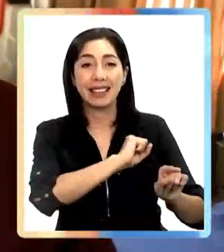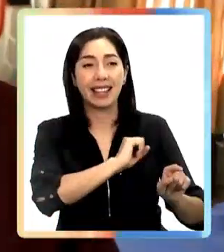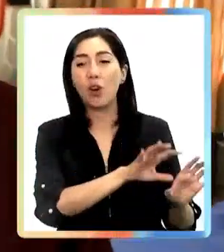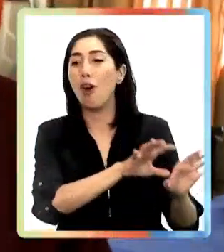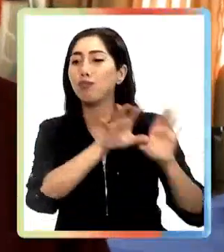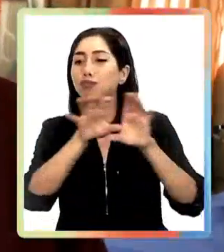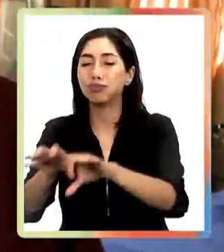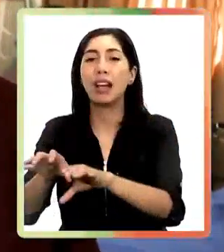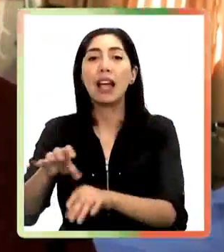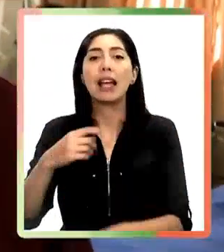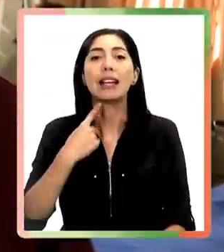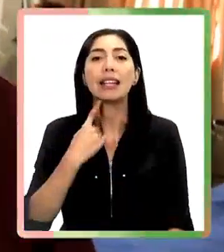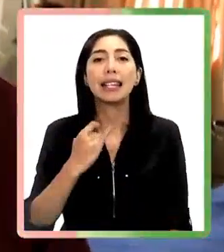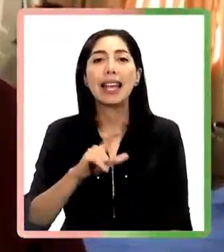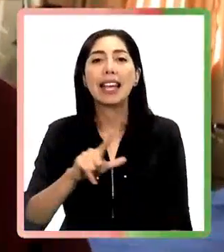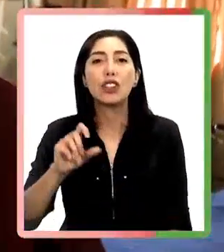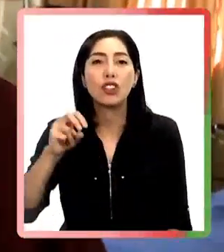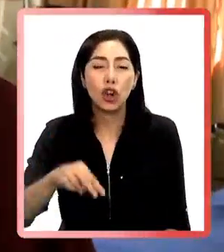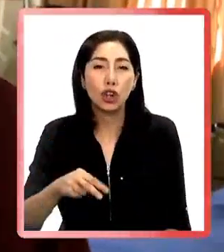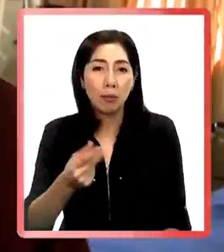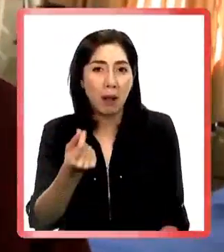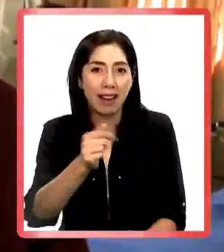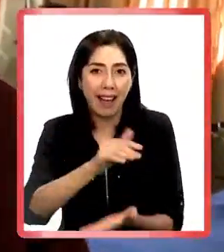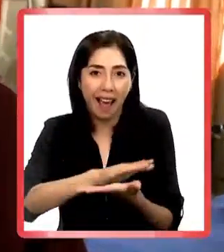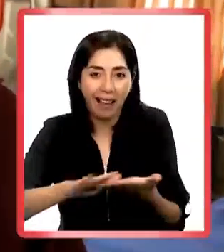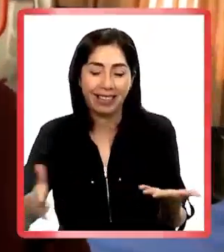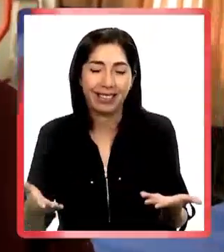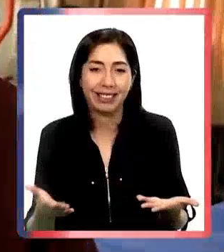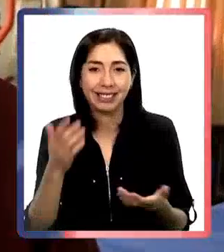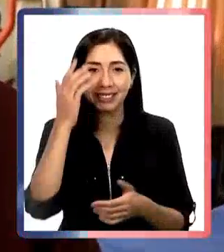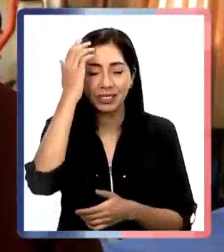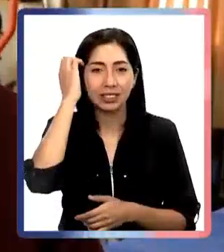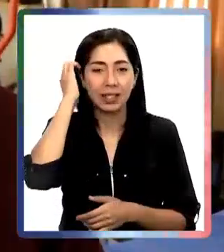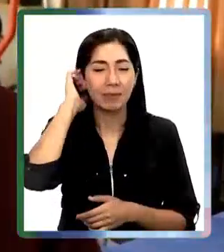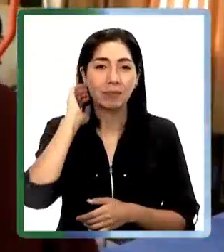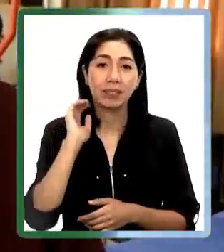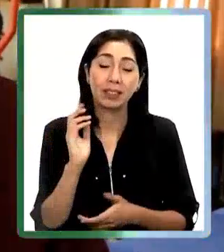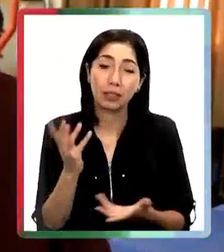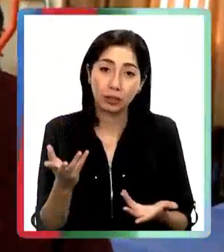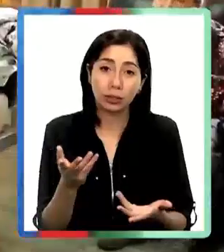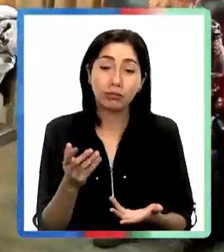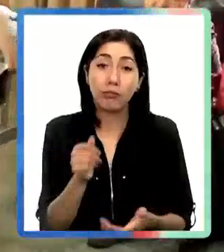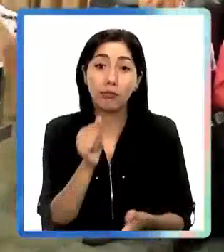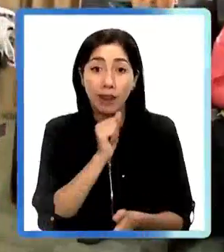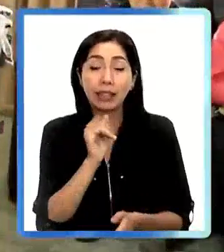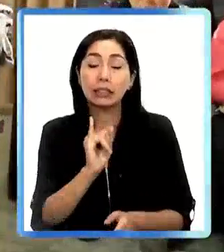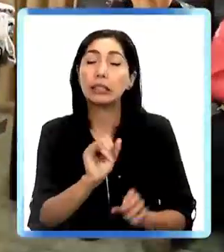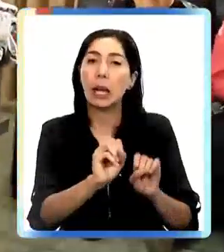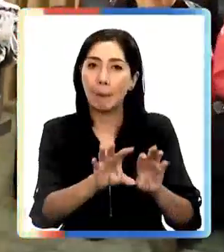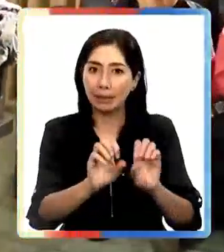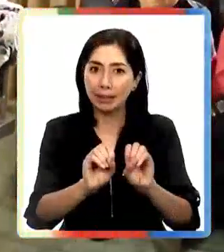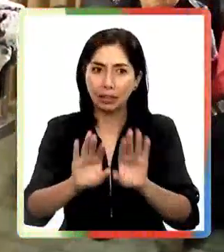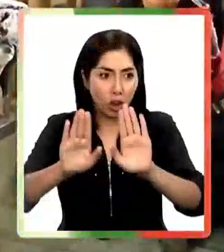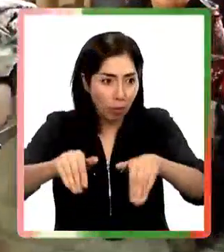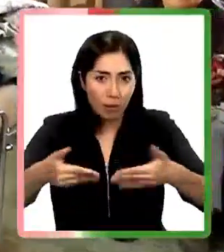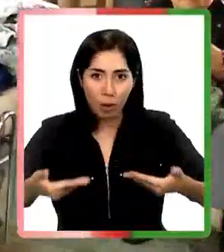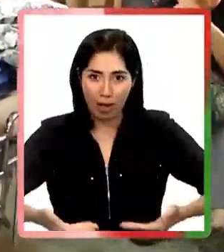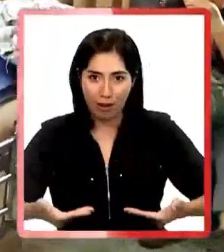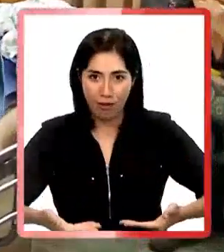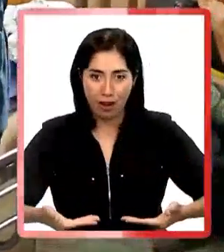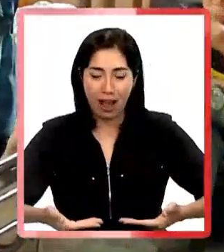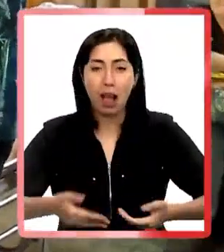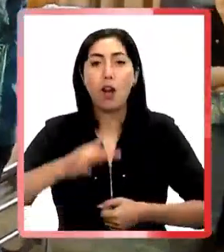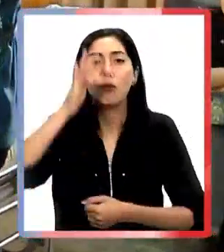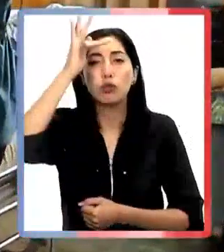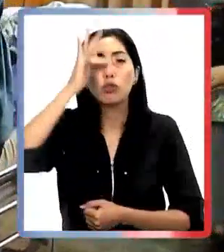hasta Quillón sin ningún costo. Entonces ahí abaratamos muchísimo. Por lo tanto, hay que hacer capacitaciones, que es la que hicimos hoy día, a través de